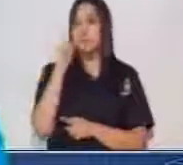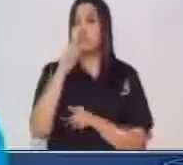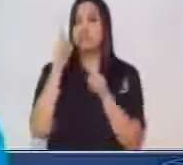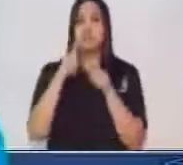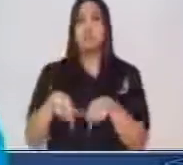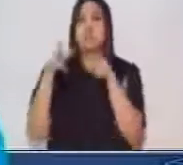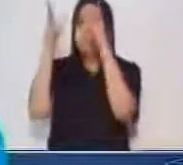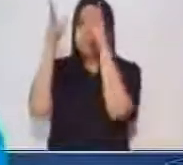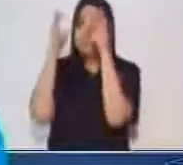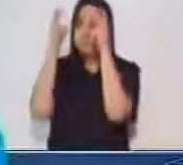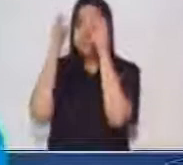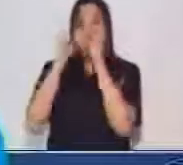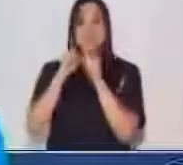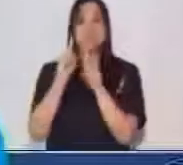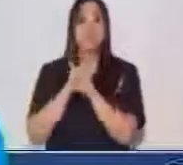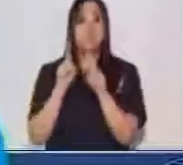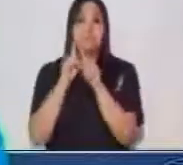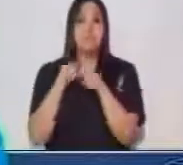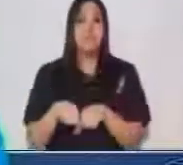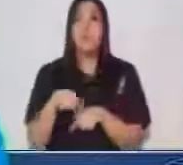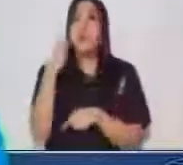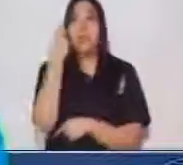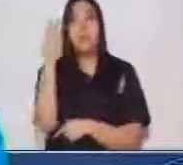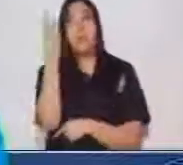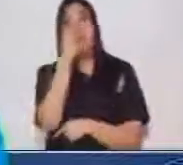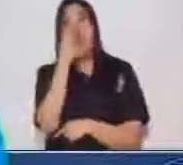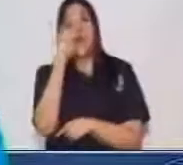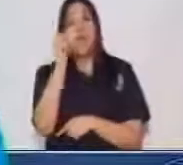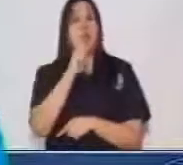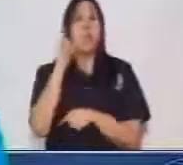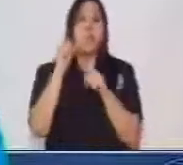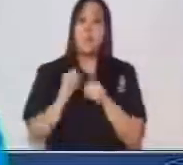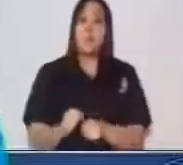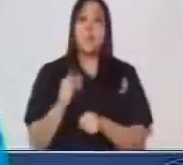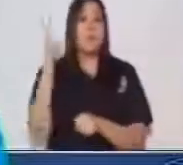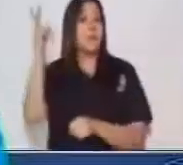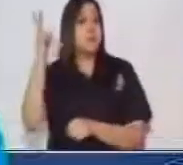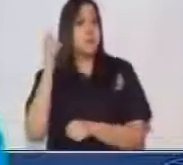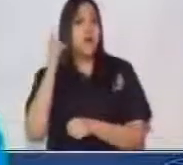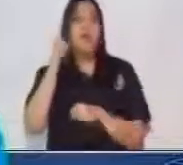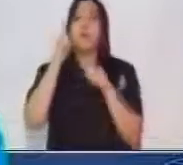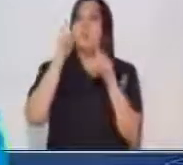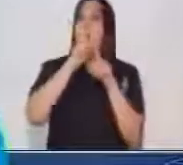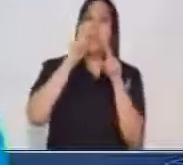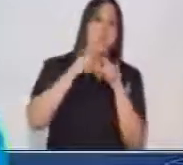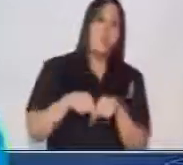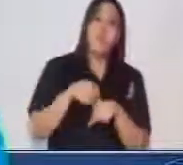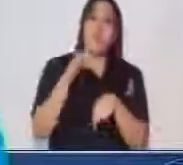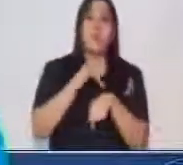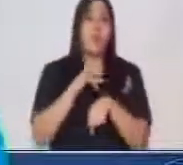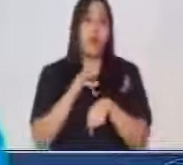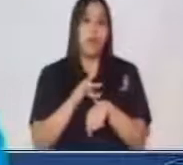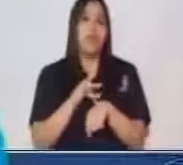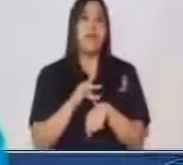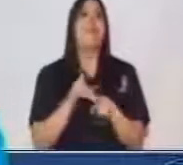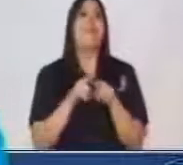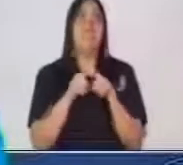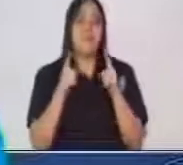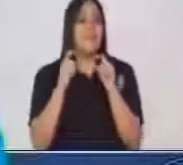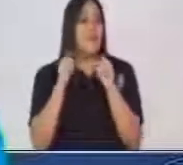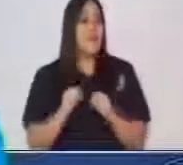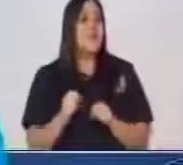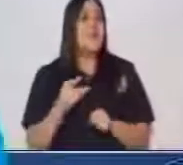con nuestros sentidos. No los podemos ver, no los podemos escuchar, ni tocar, pero sí los podemos